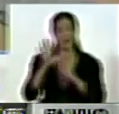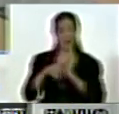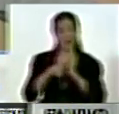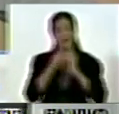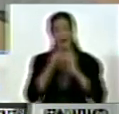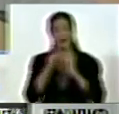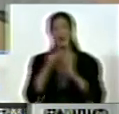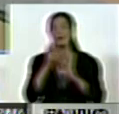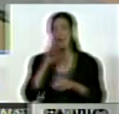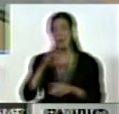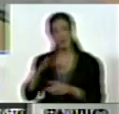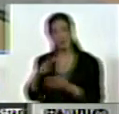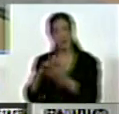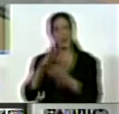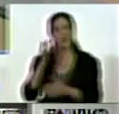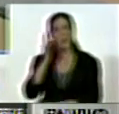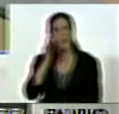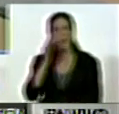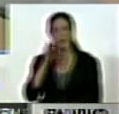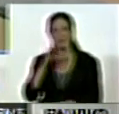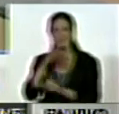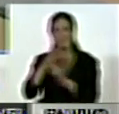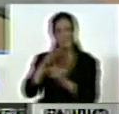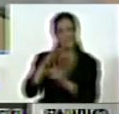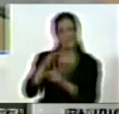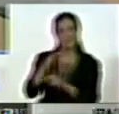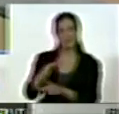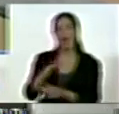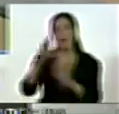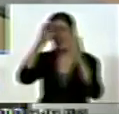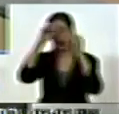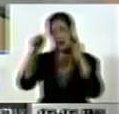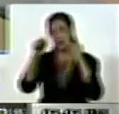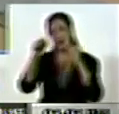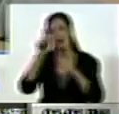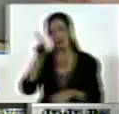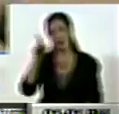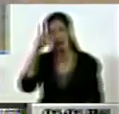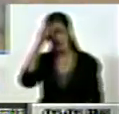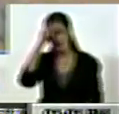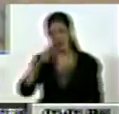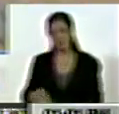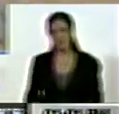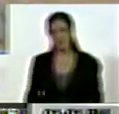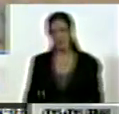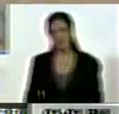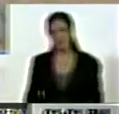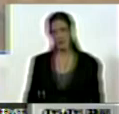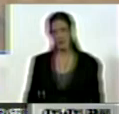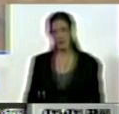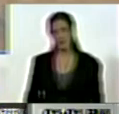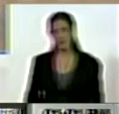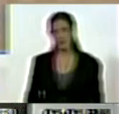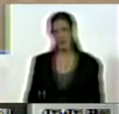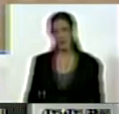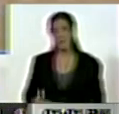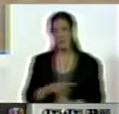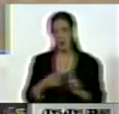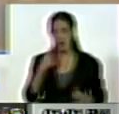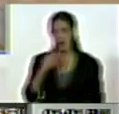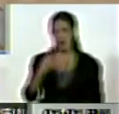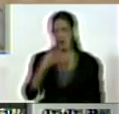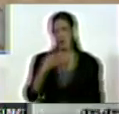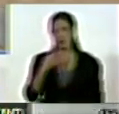delitos sexuales contra una trabajadora de nuestra embajada en Irak. Cuando ya él se ve,